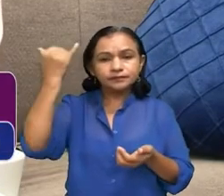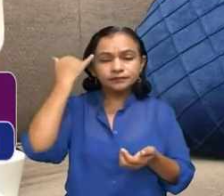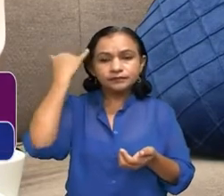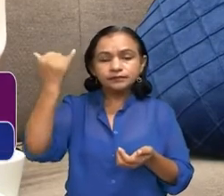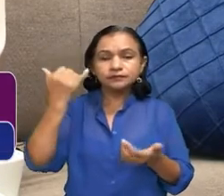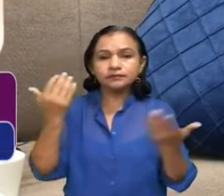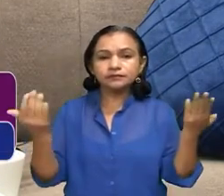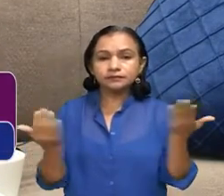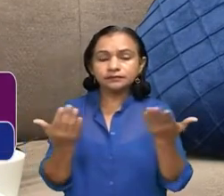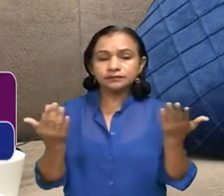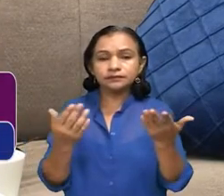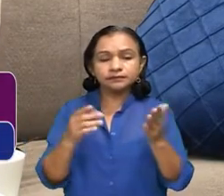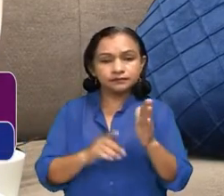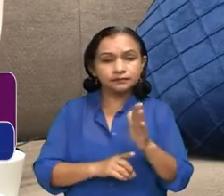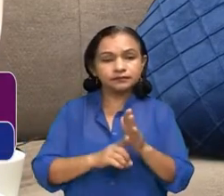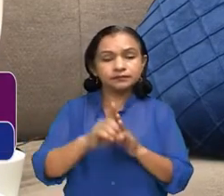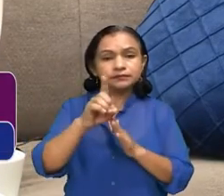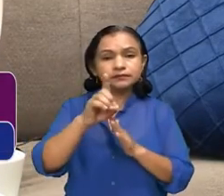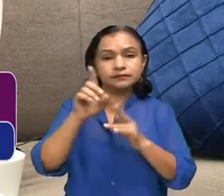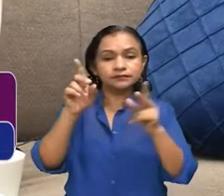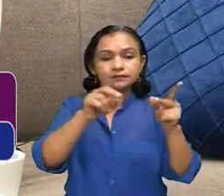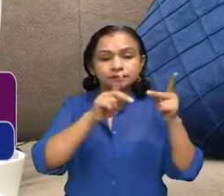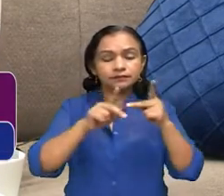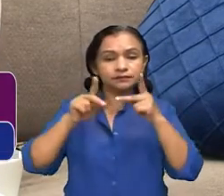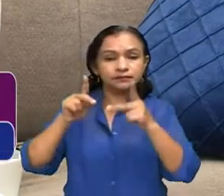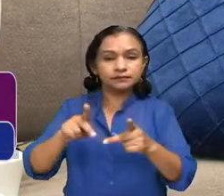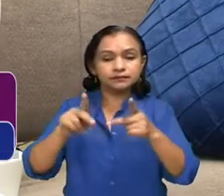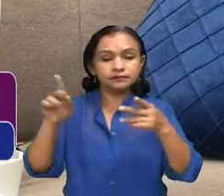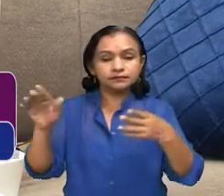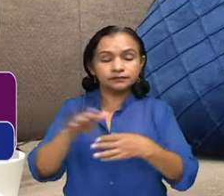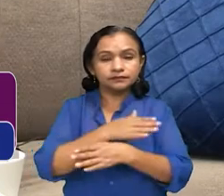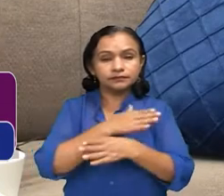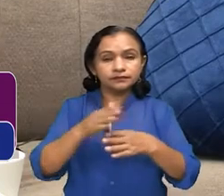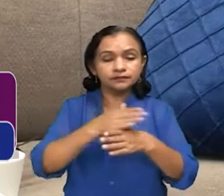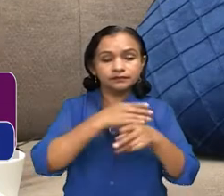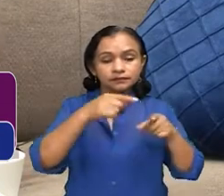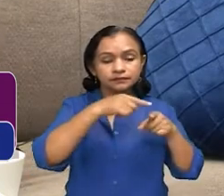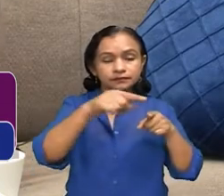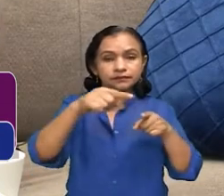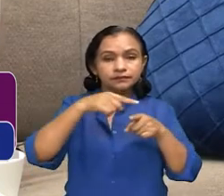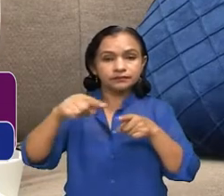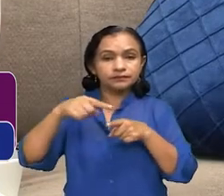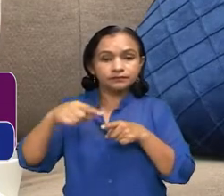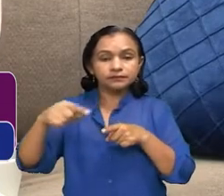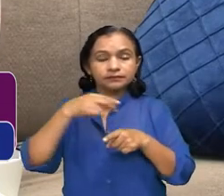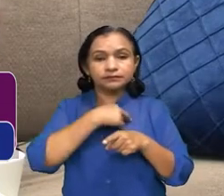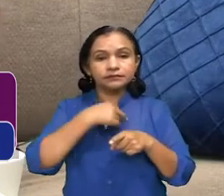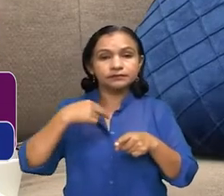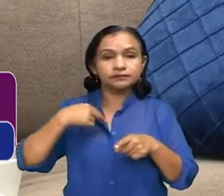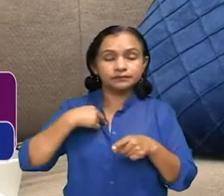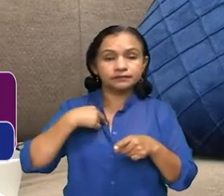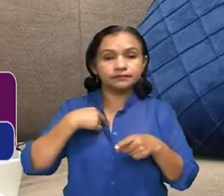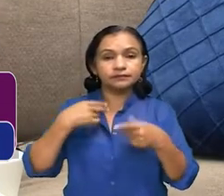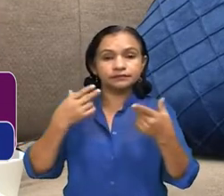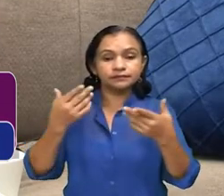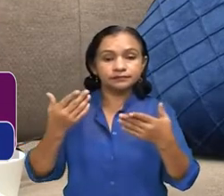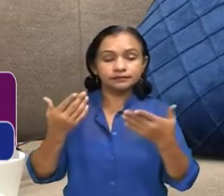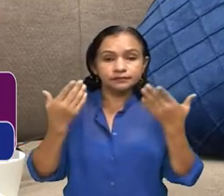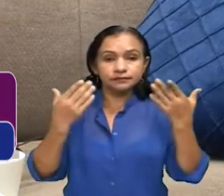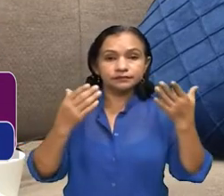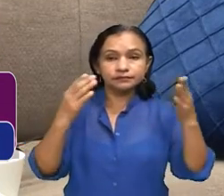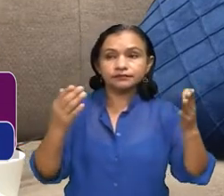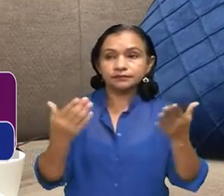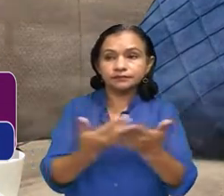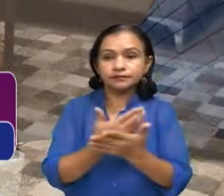no, que están desarrollando los protagonistas en estos diferentes municipios y la están proyectando en plataformas. Y